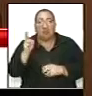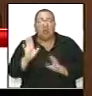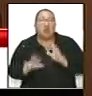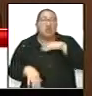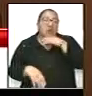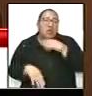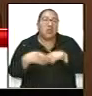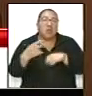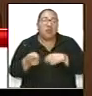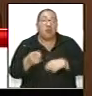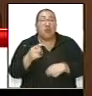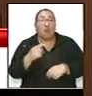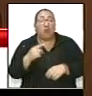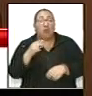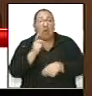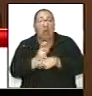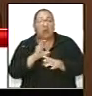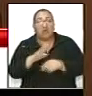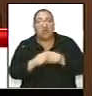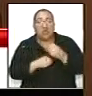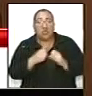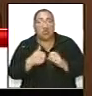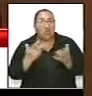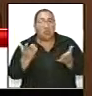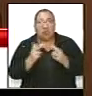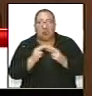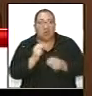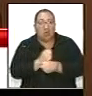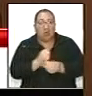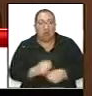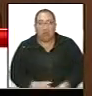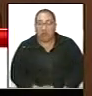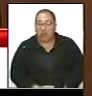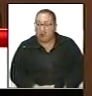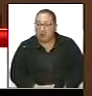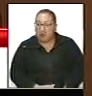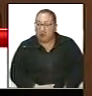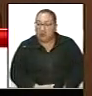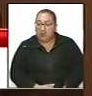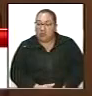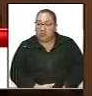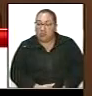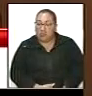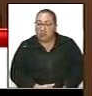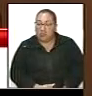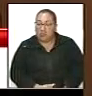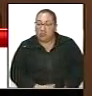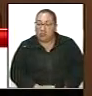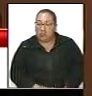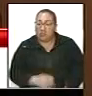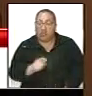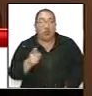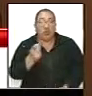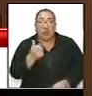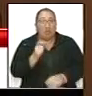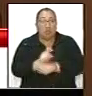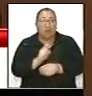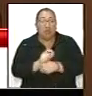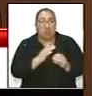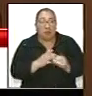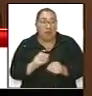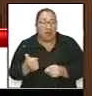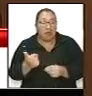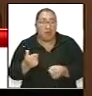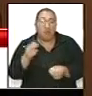alumnos después de un esfuerzo de 5 o 6 años y no encuentran trabajo. O si encuentran trabajo dura muy poco porque no están capacitados para